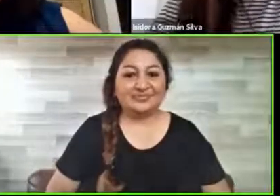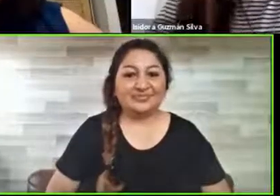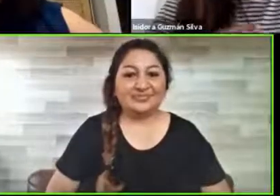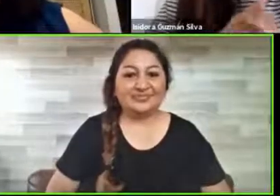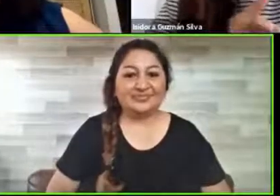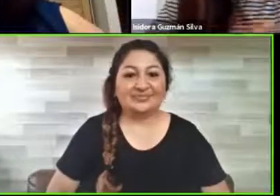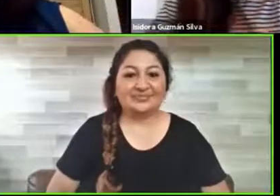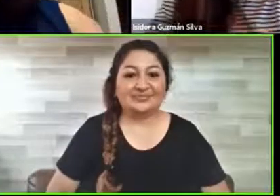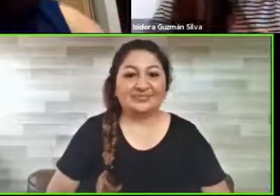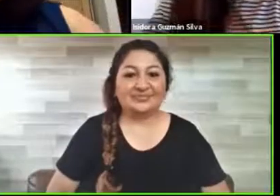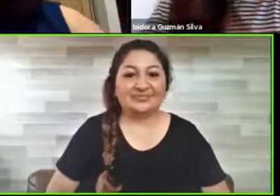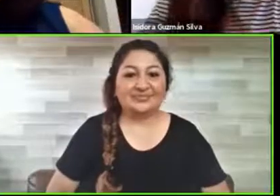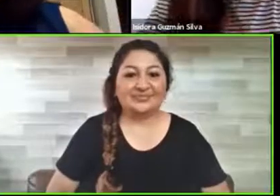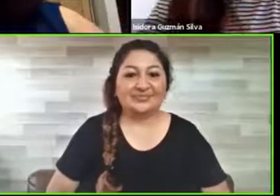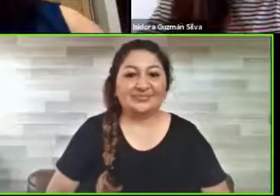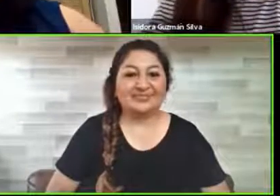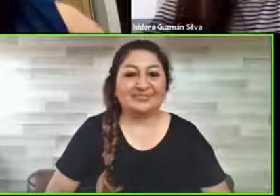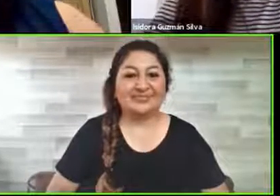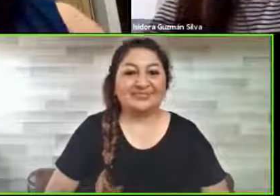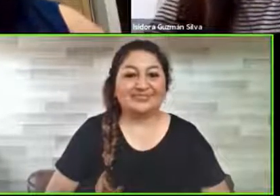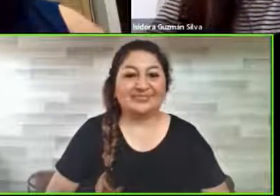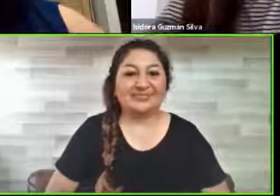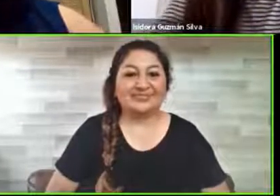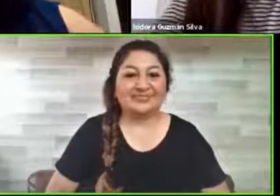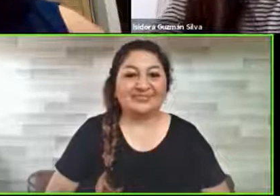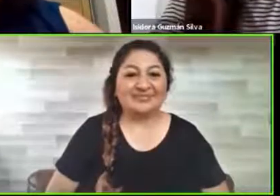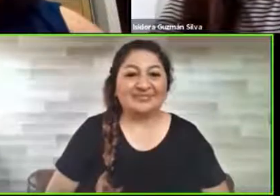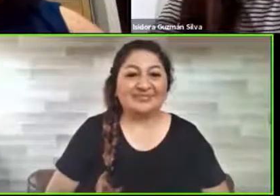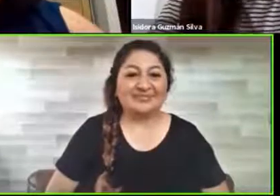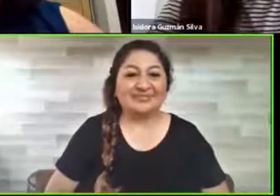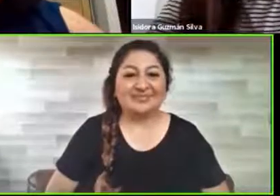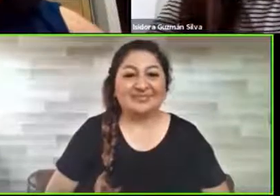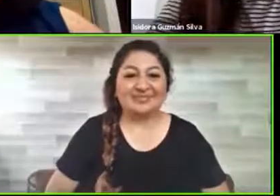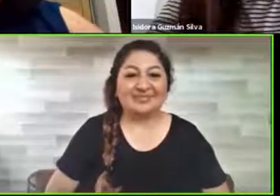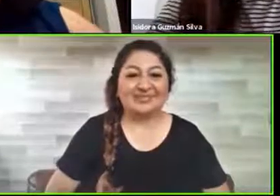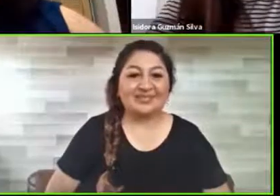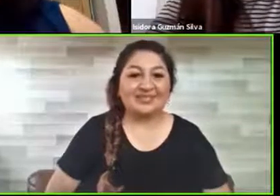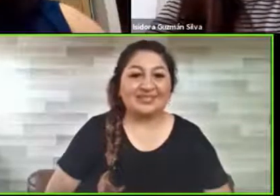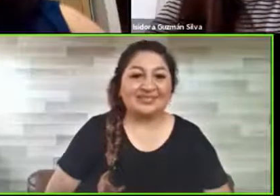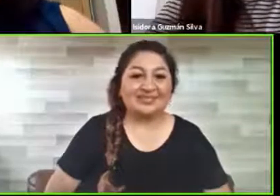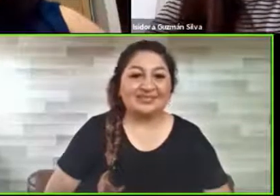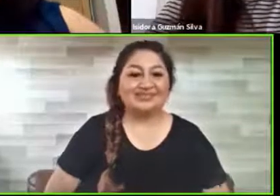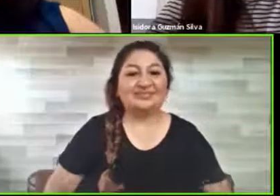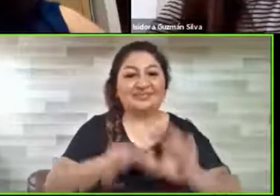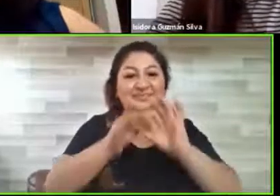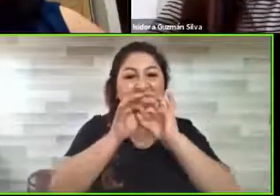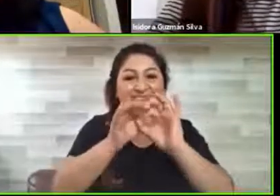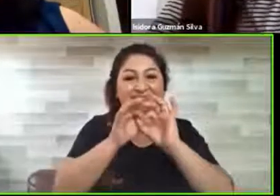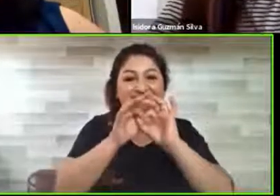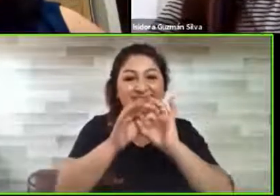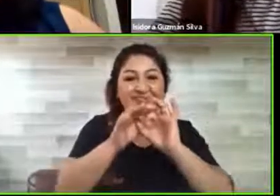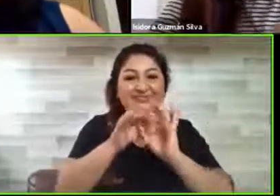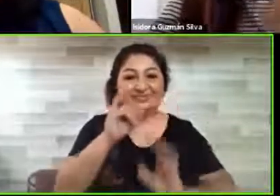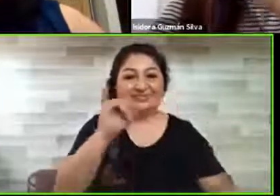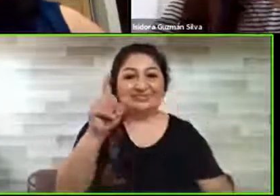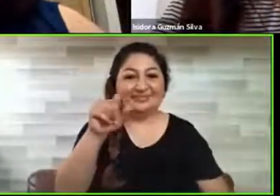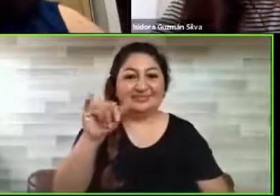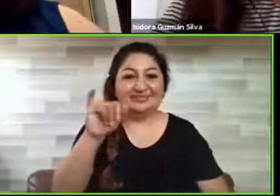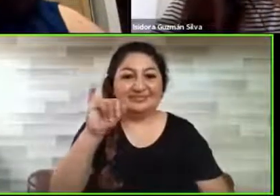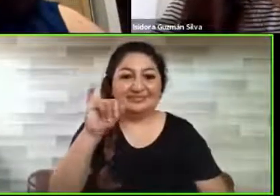a financiar excelente te agradecemos y sigo da nuevamente tu participación